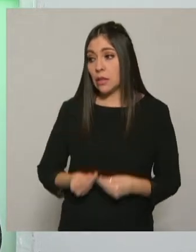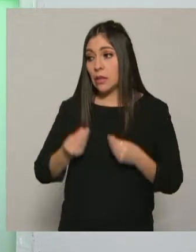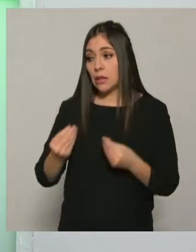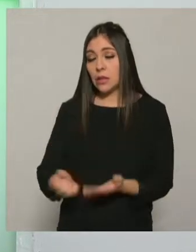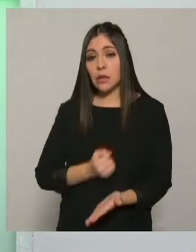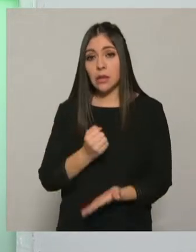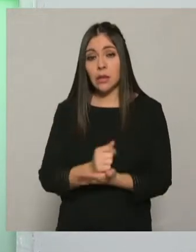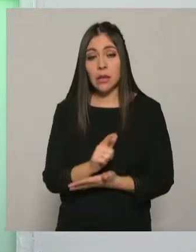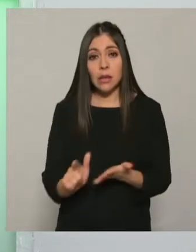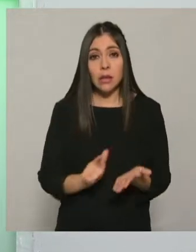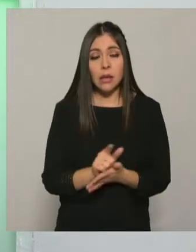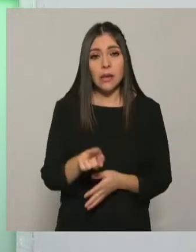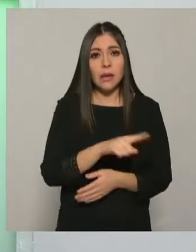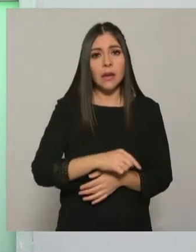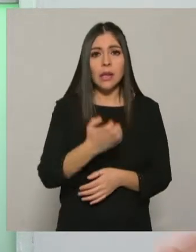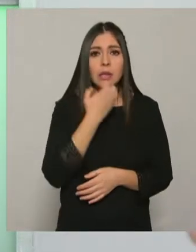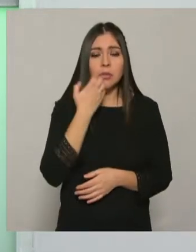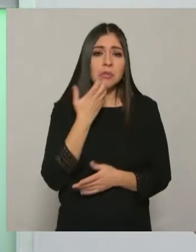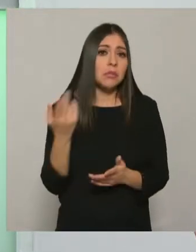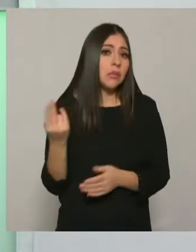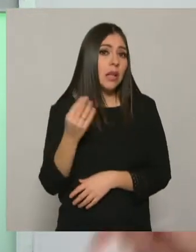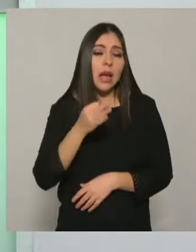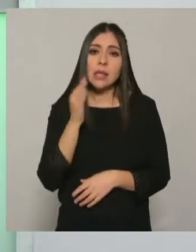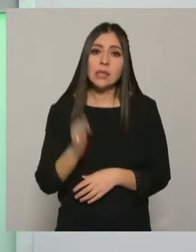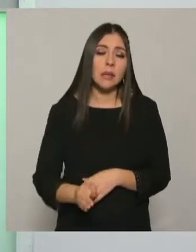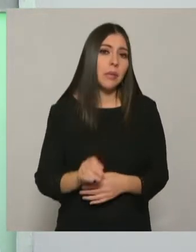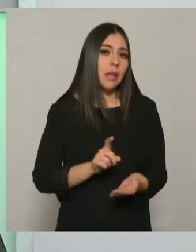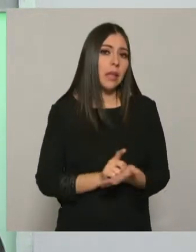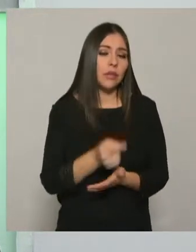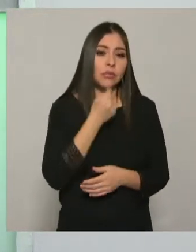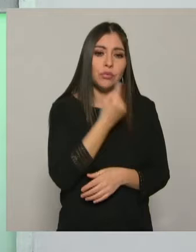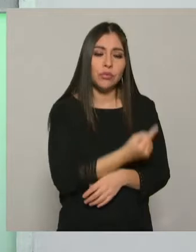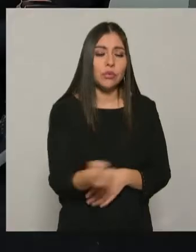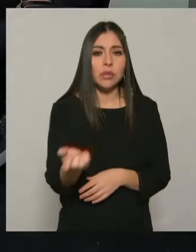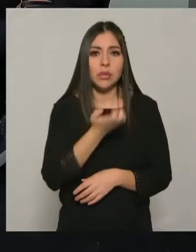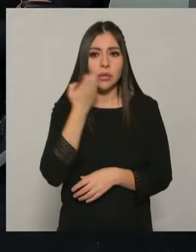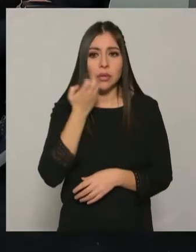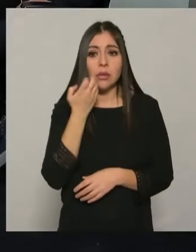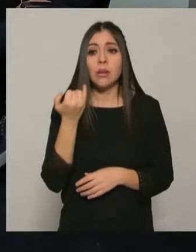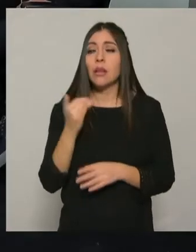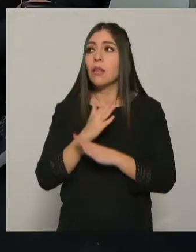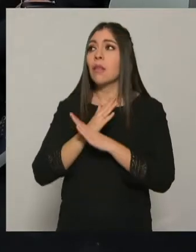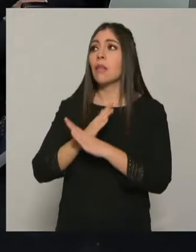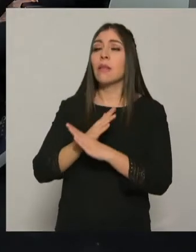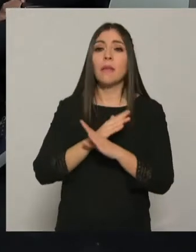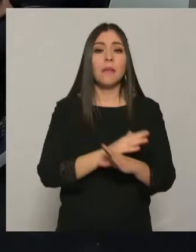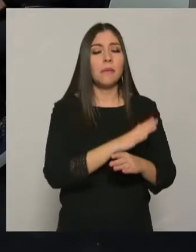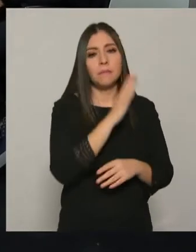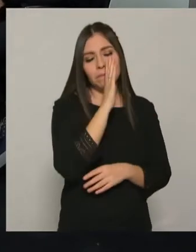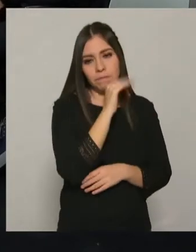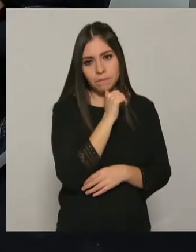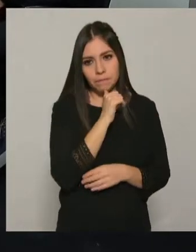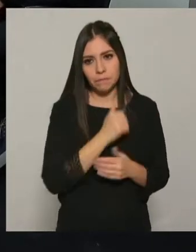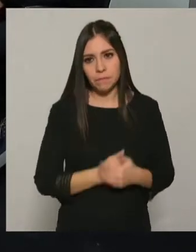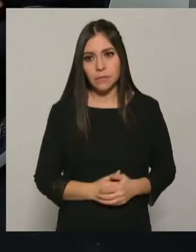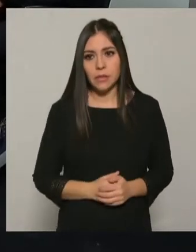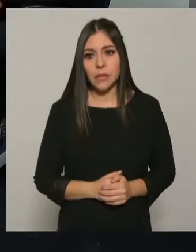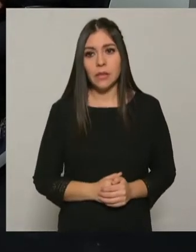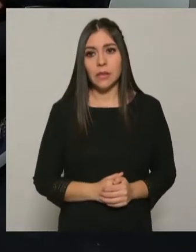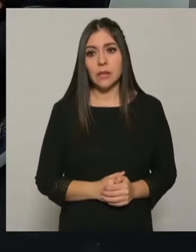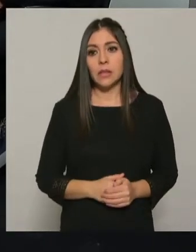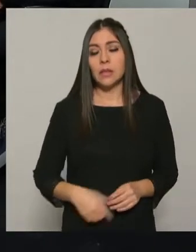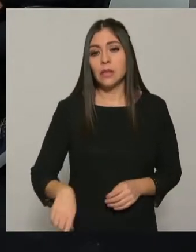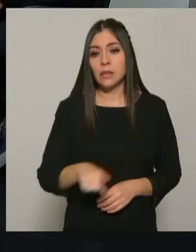Civil, esas escuelas van a tener que reconocer esos derechos para los niños de estos colegios. No lo van a poder evadir, Ernesto. No lo van a poder evadir. Entonces, se trata también